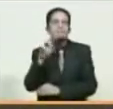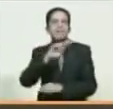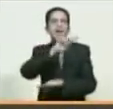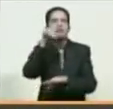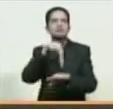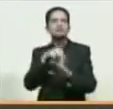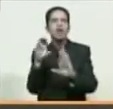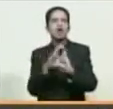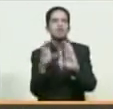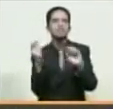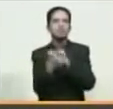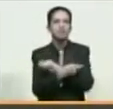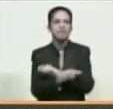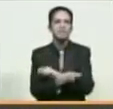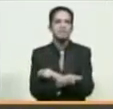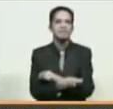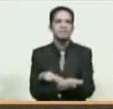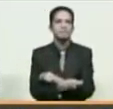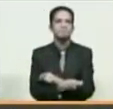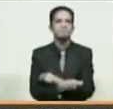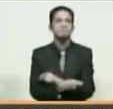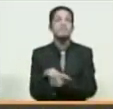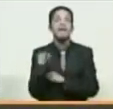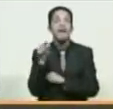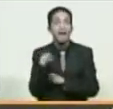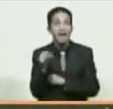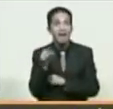Constituyente. Y esto,